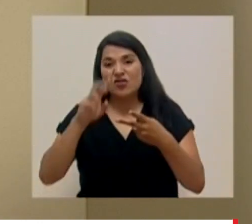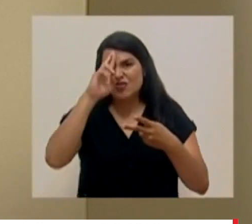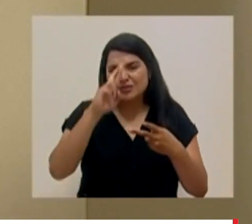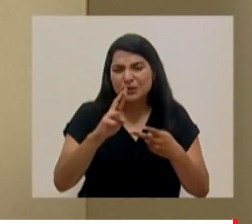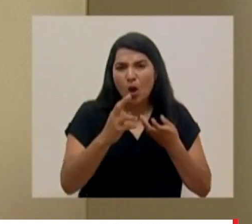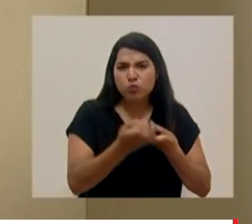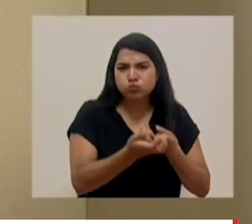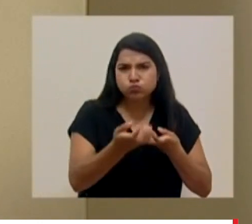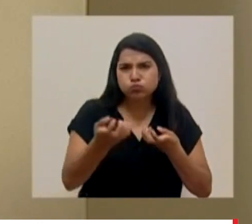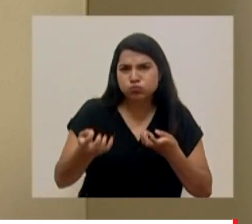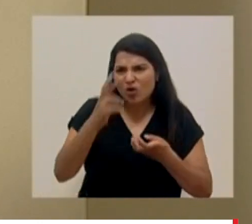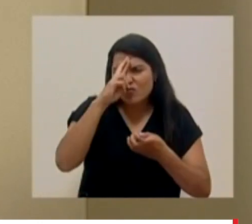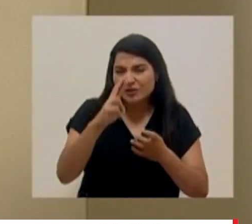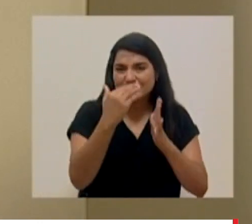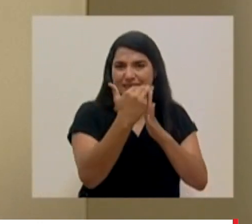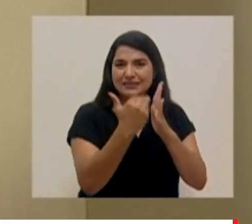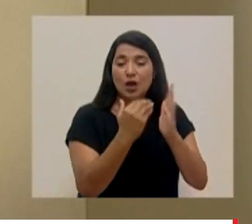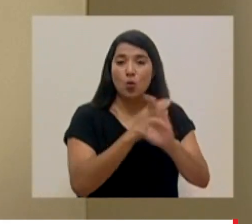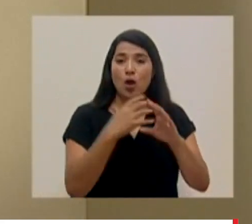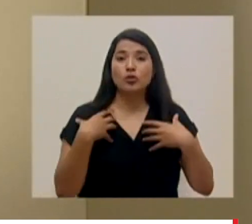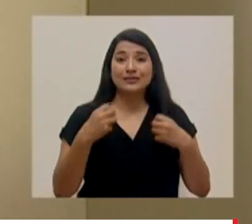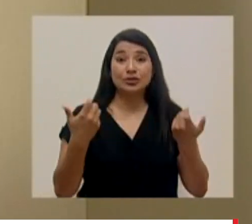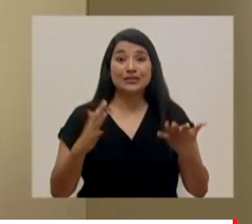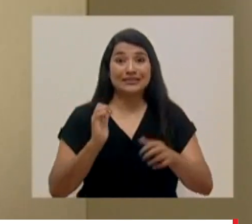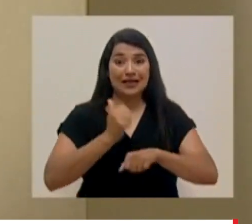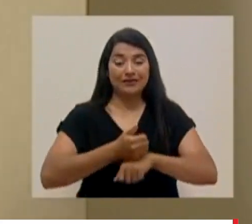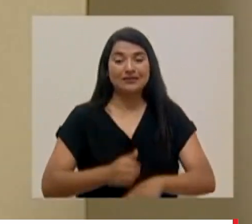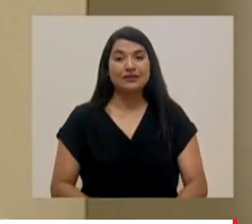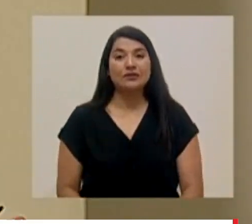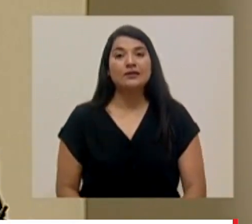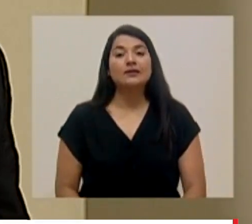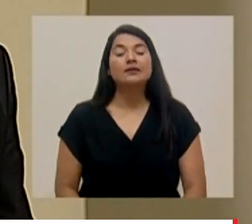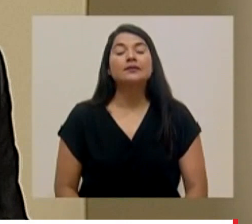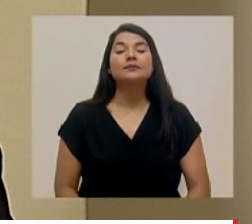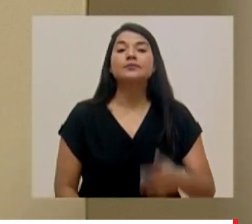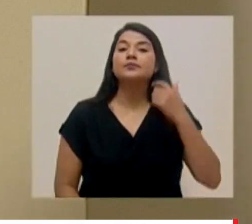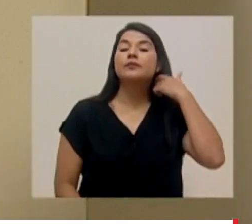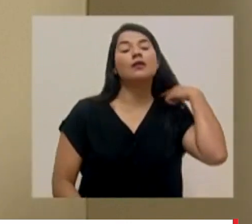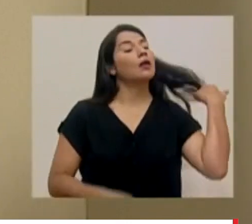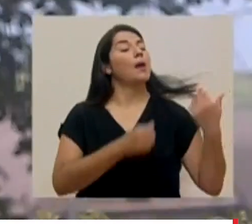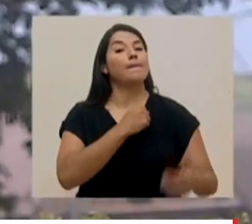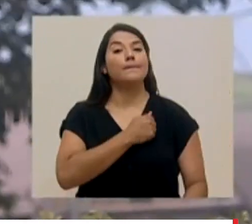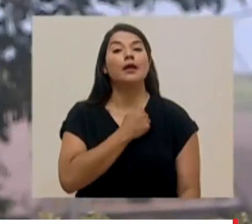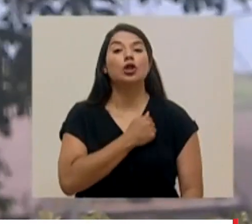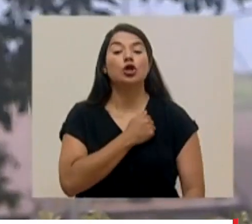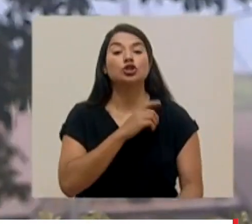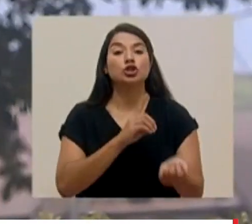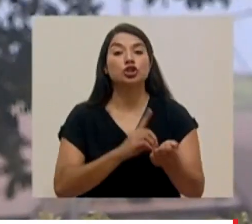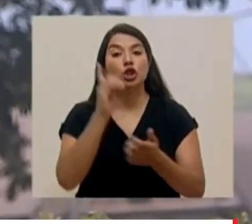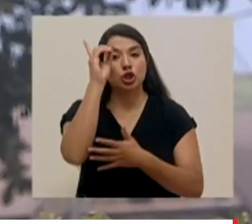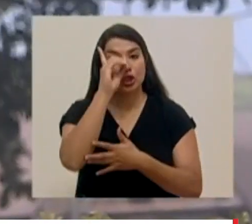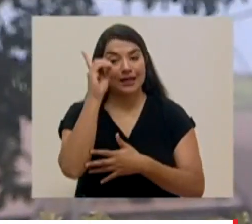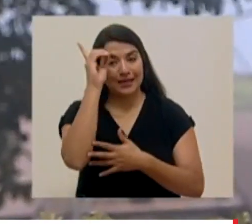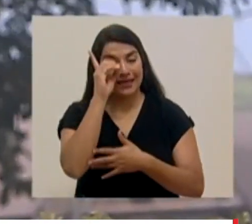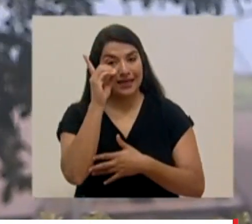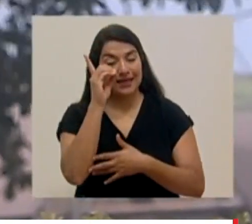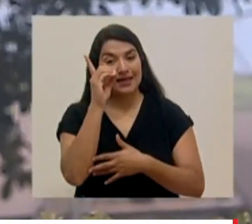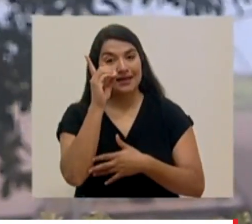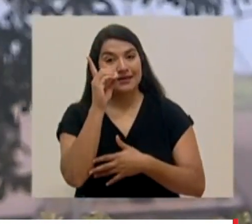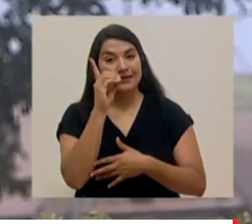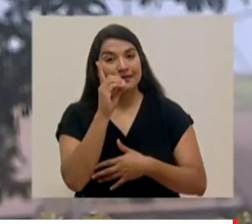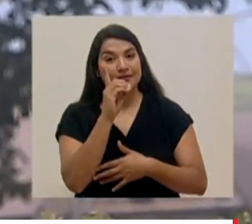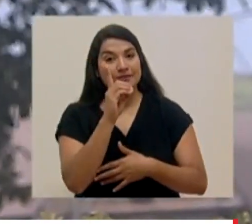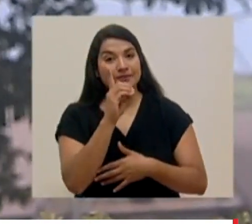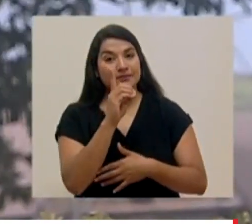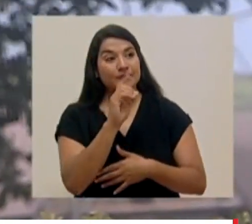burbujas familiares y sociales que ya están establecidas. Pero, don Daniel, eso sería, digamos,